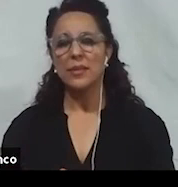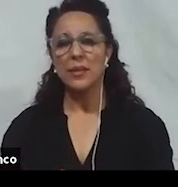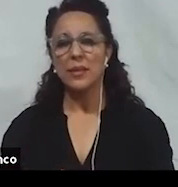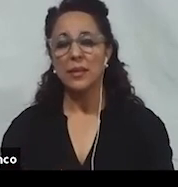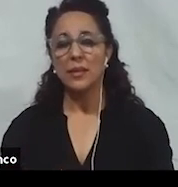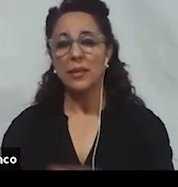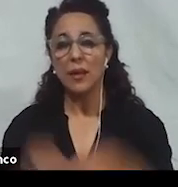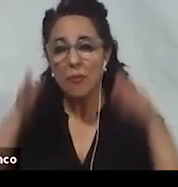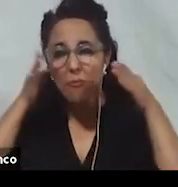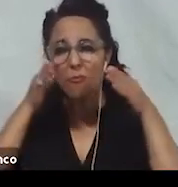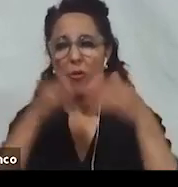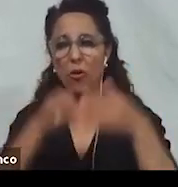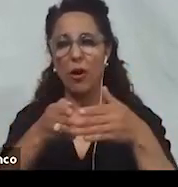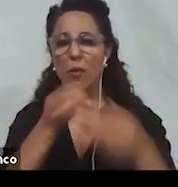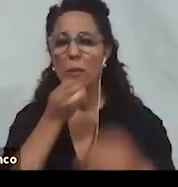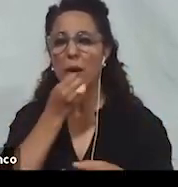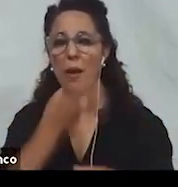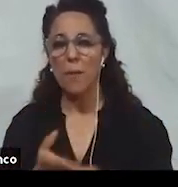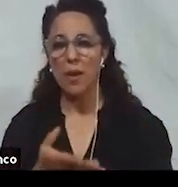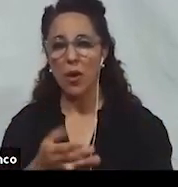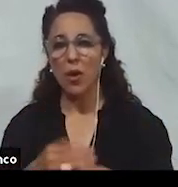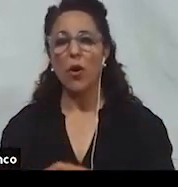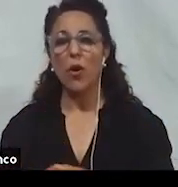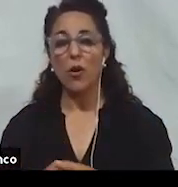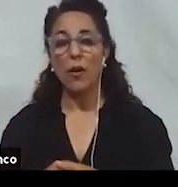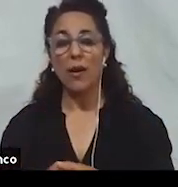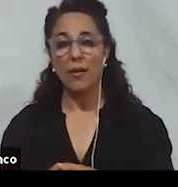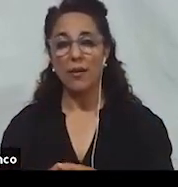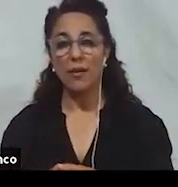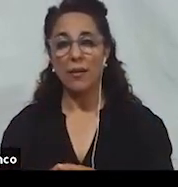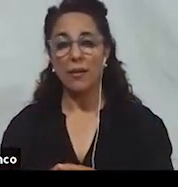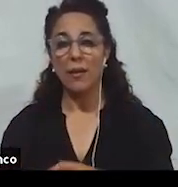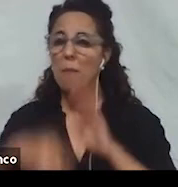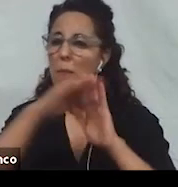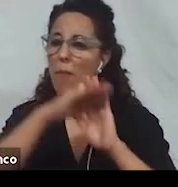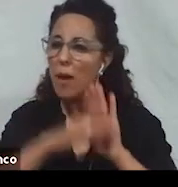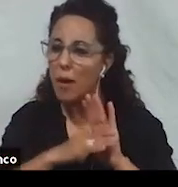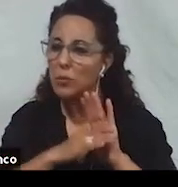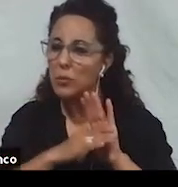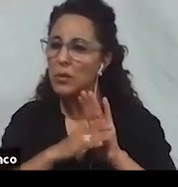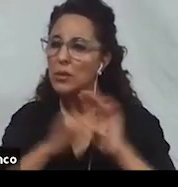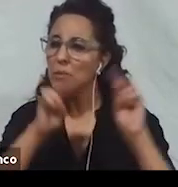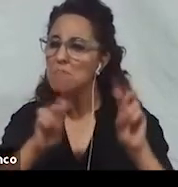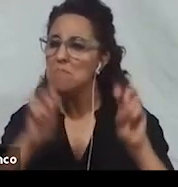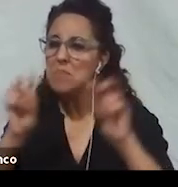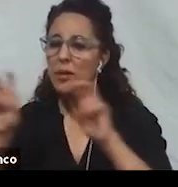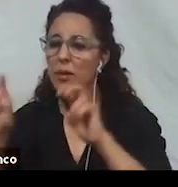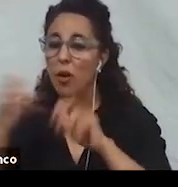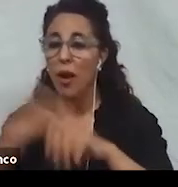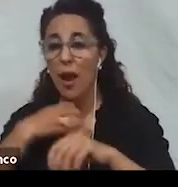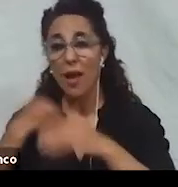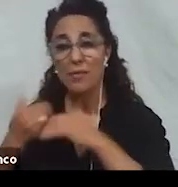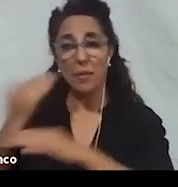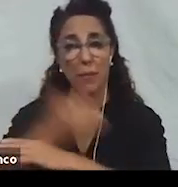y que sean enfocados a mejorar justamente la accesibilidad, siguiendo las pautas y metodologías que mencionamos en la